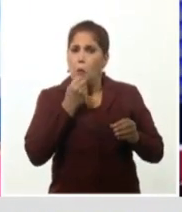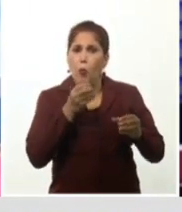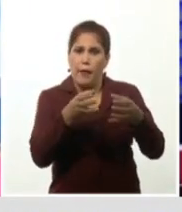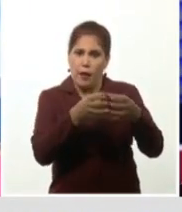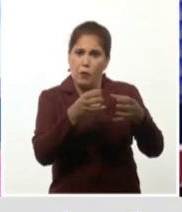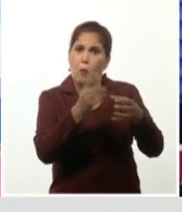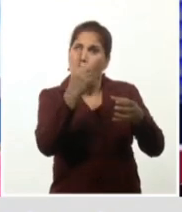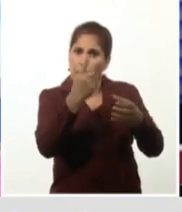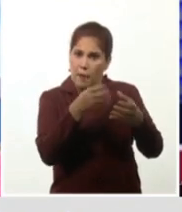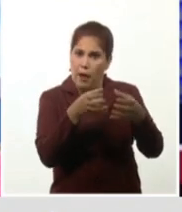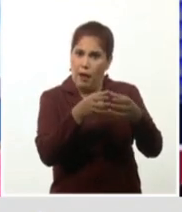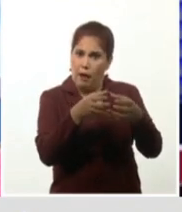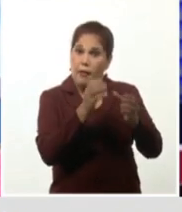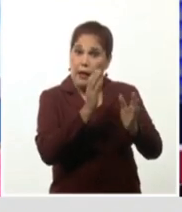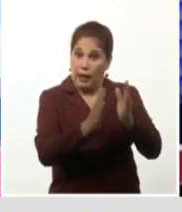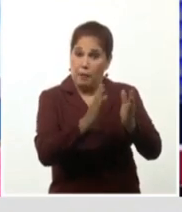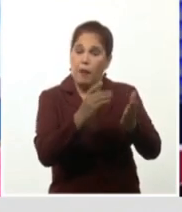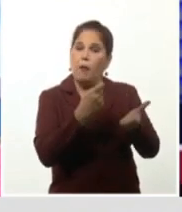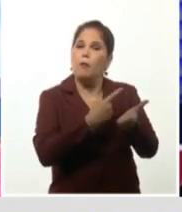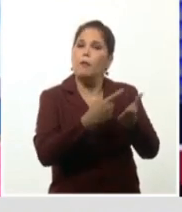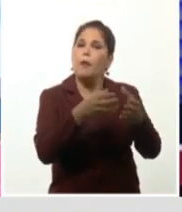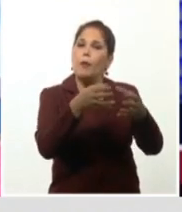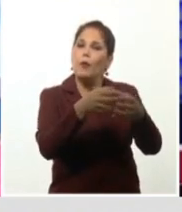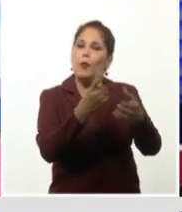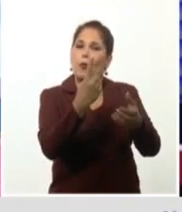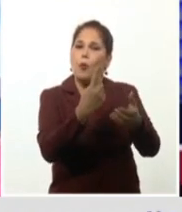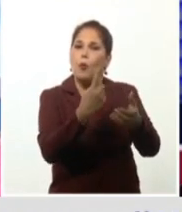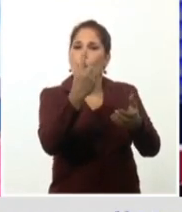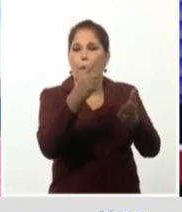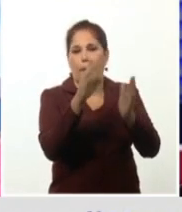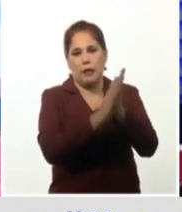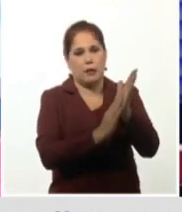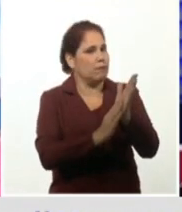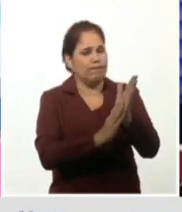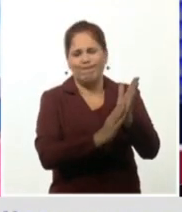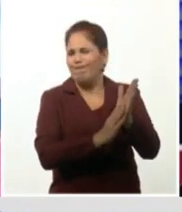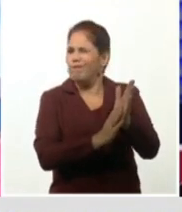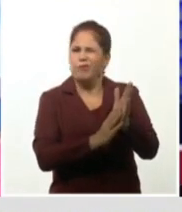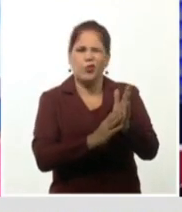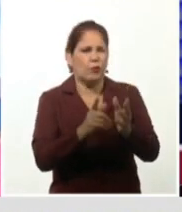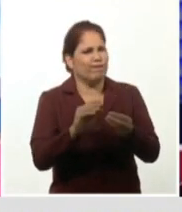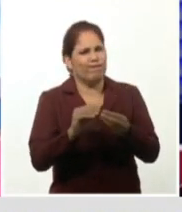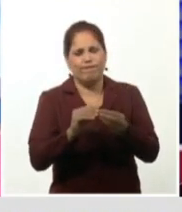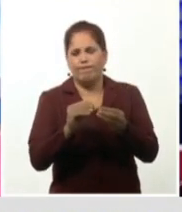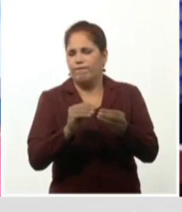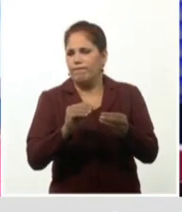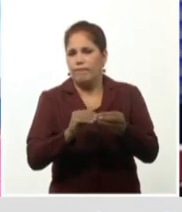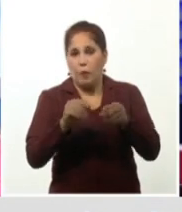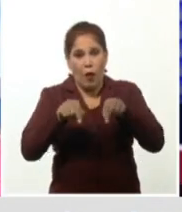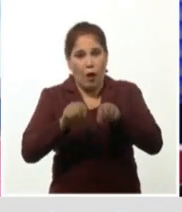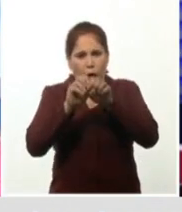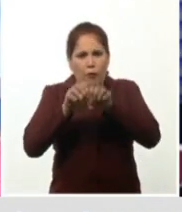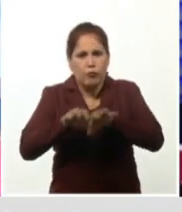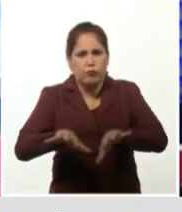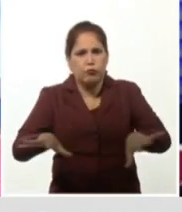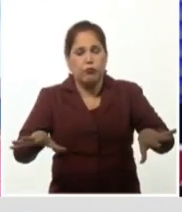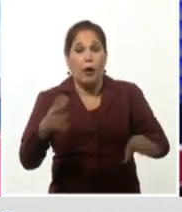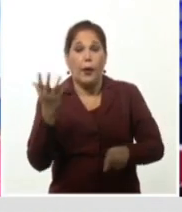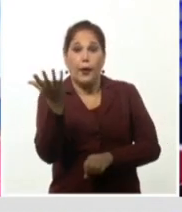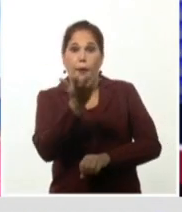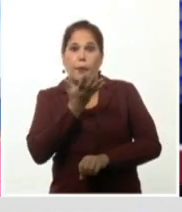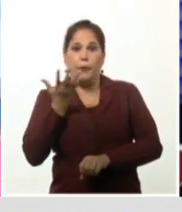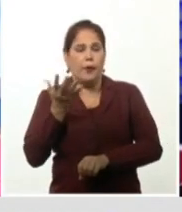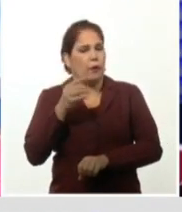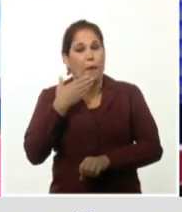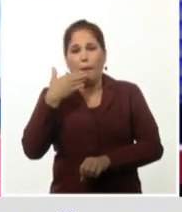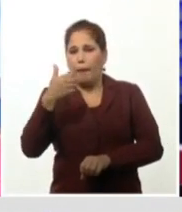y consideramos que es un esquema como otro cualquiera para poder lograr una respuesta